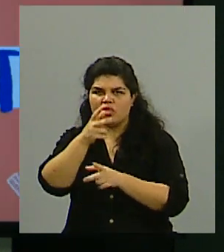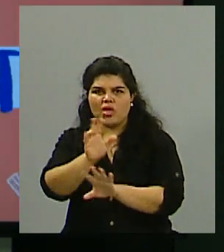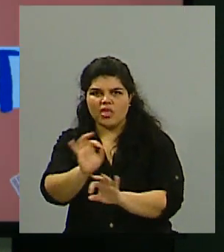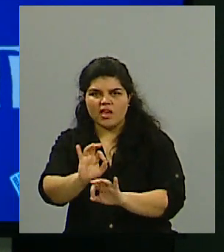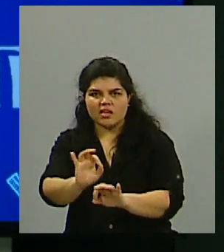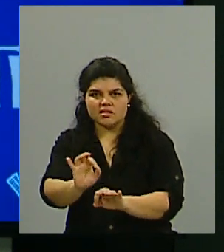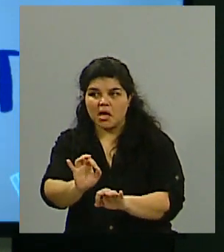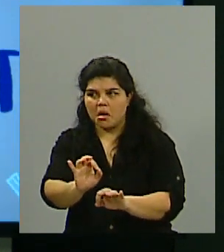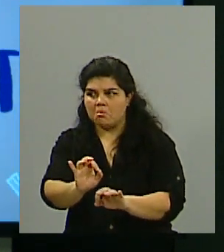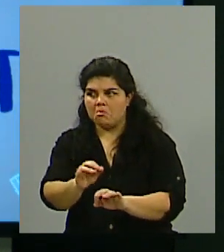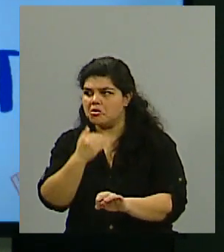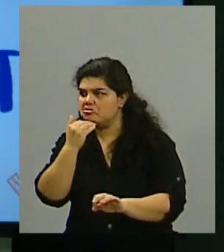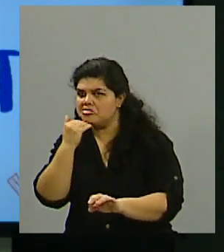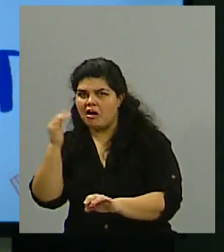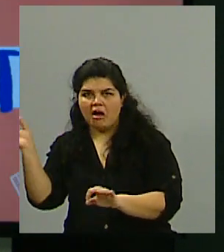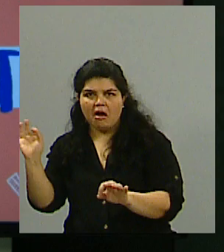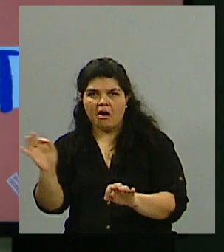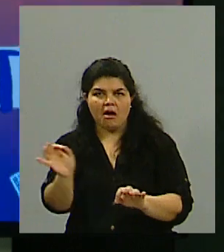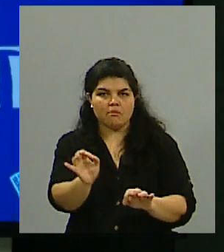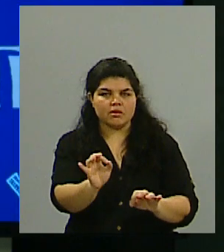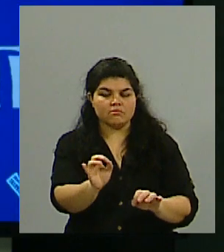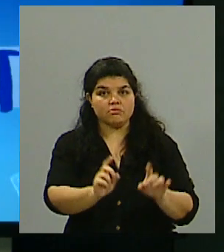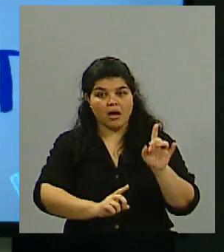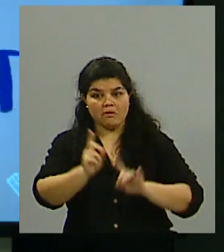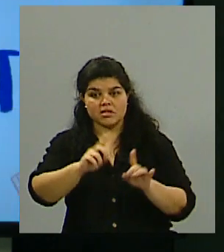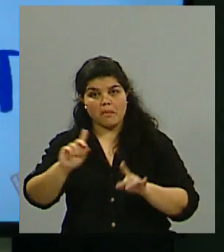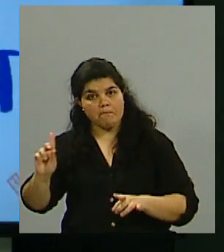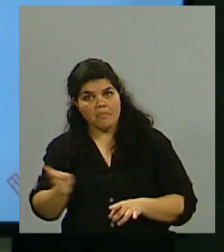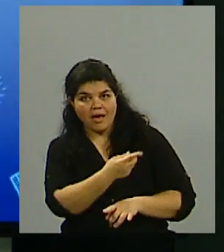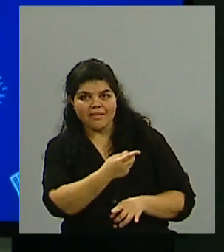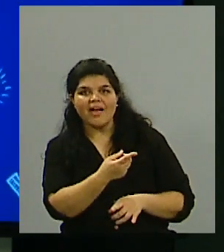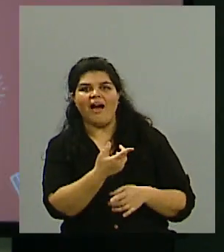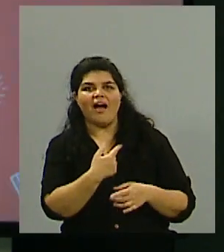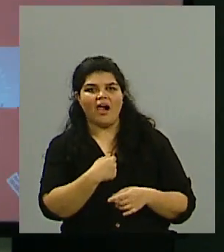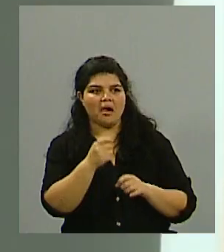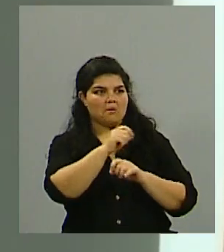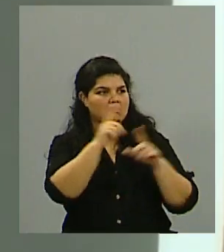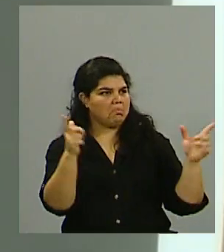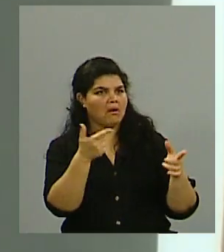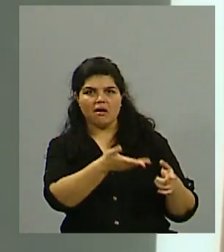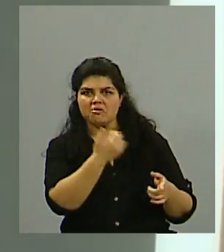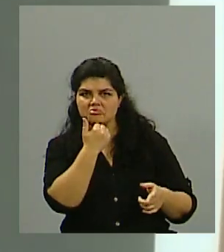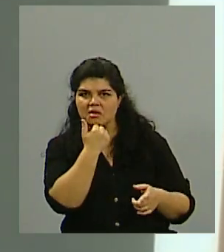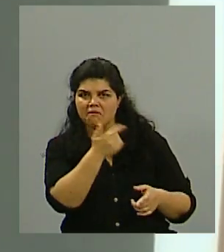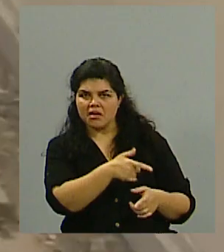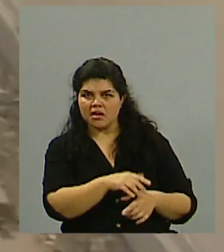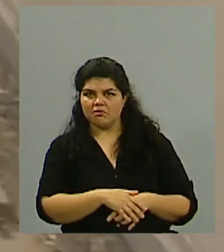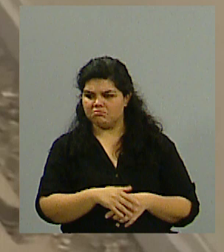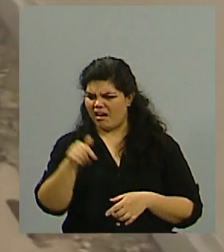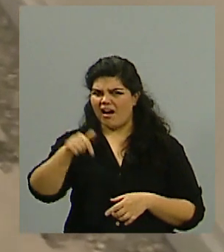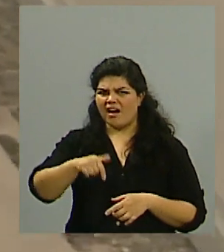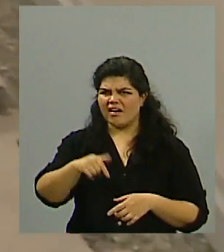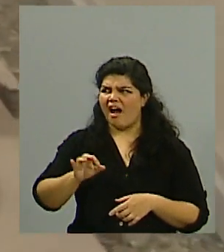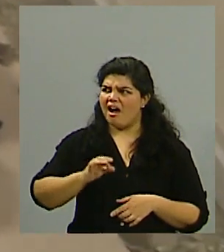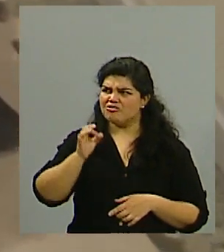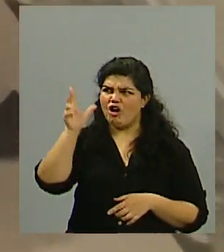nuestro consultorio y no pueden creer que exista eso en los animales y es muy loco porque en realidad nosotros nos dedicamos a esto acá hace 8 años y en el mundo está hace